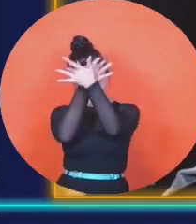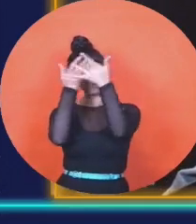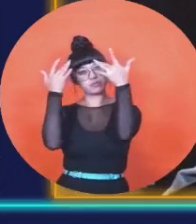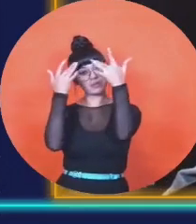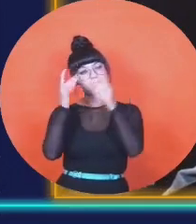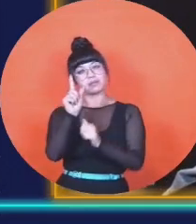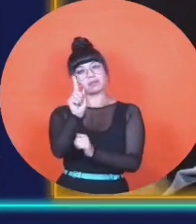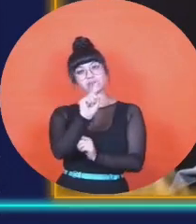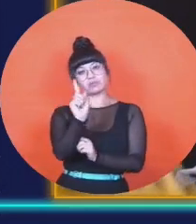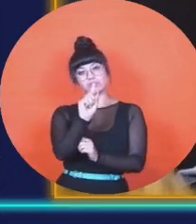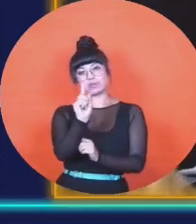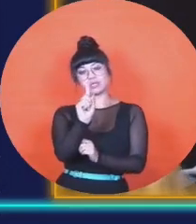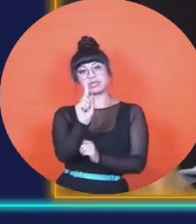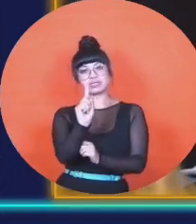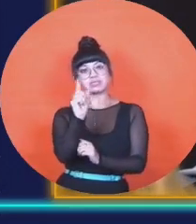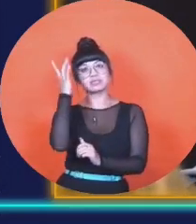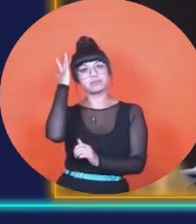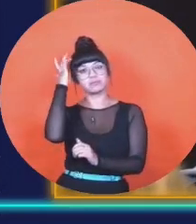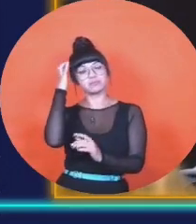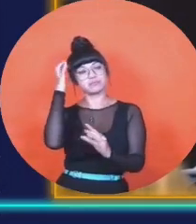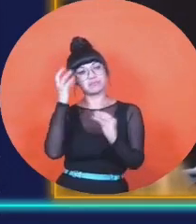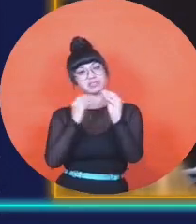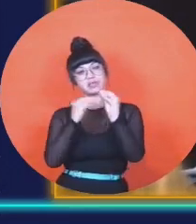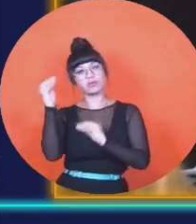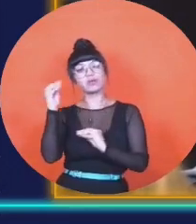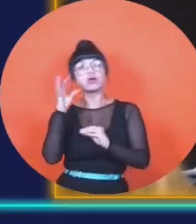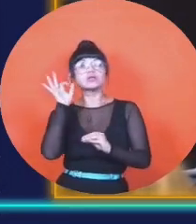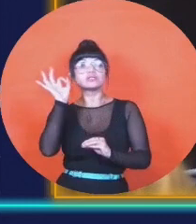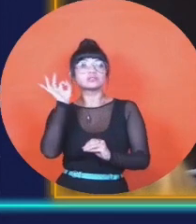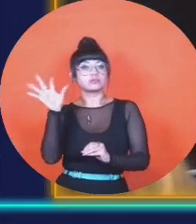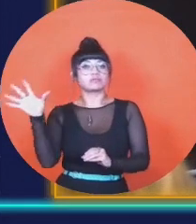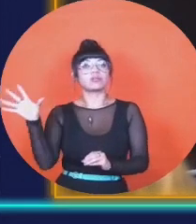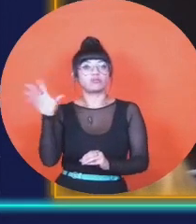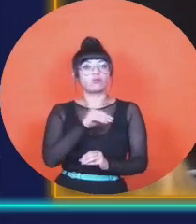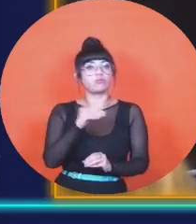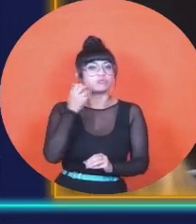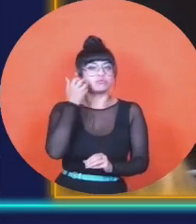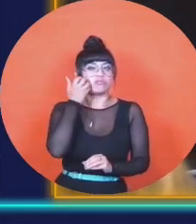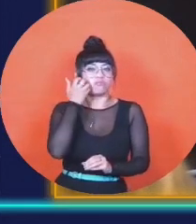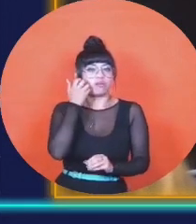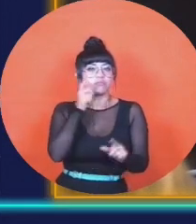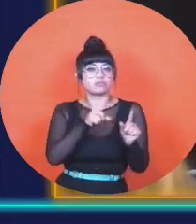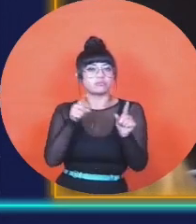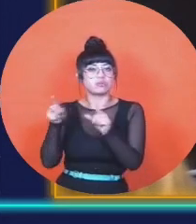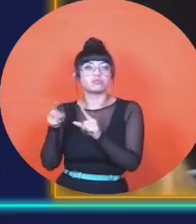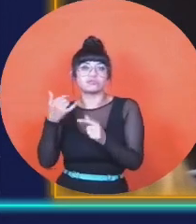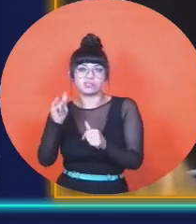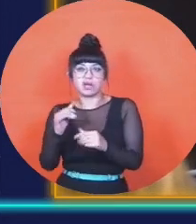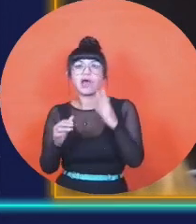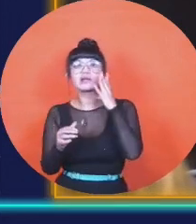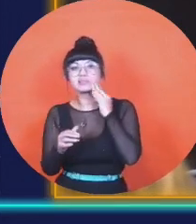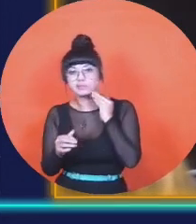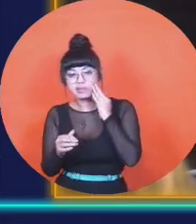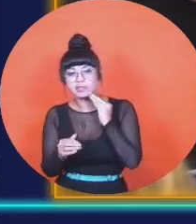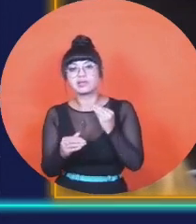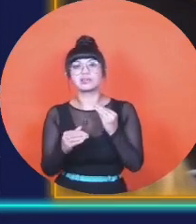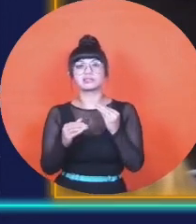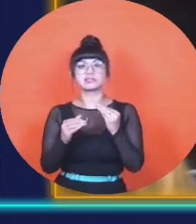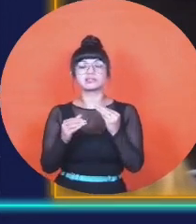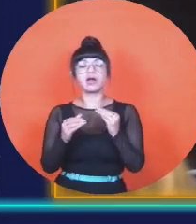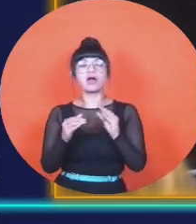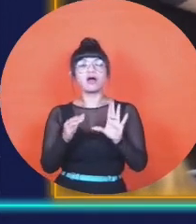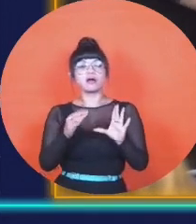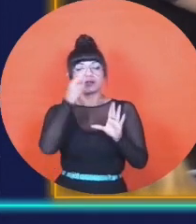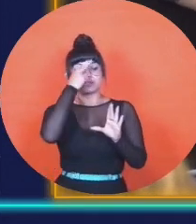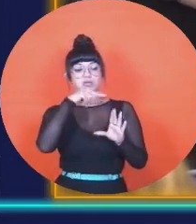todos tenemos un síndrome, lo que pasa es que no lo conocemos. Yo lo he vivido por experiencia propia desde mi hijo que nació,